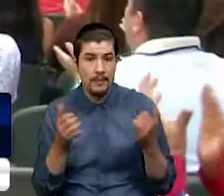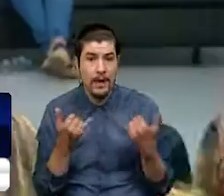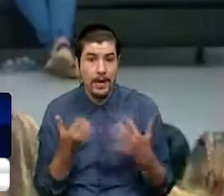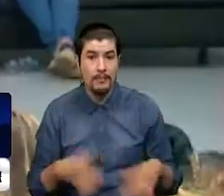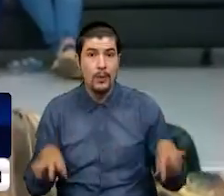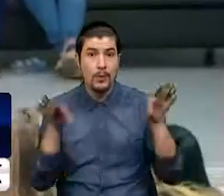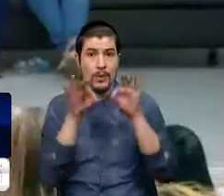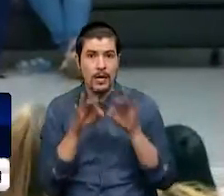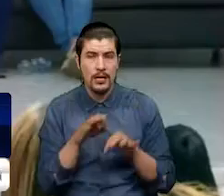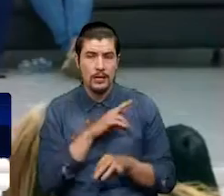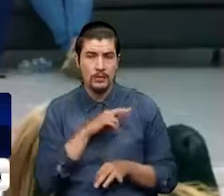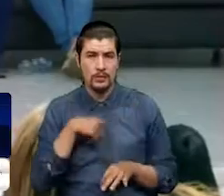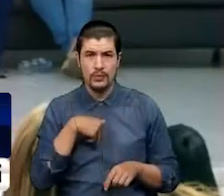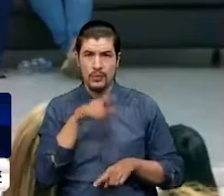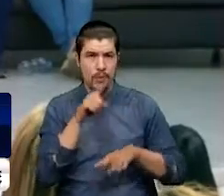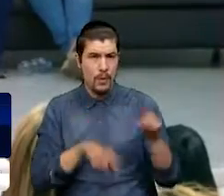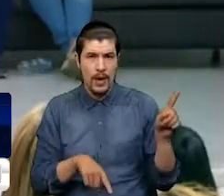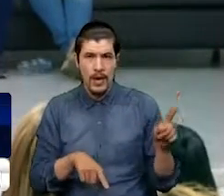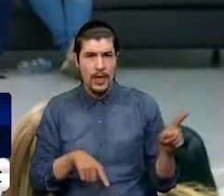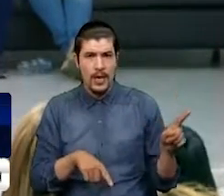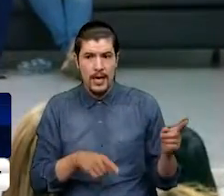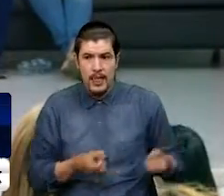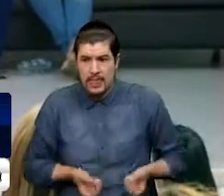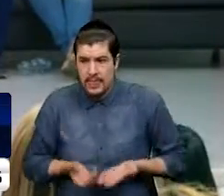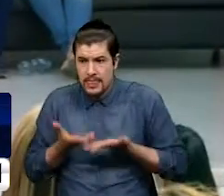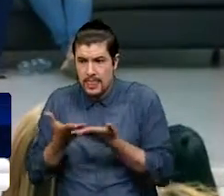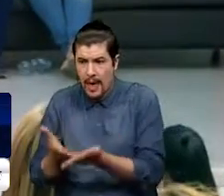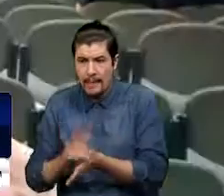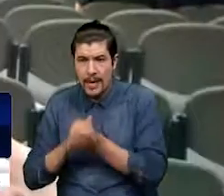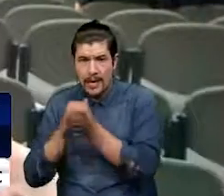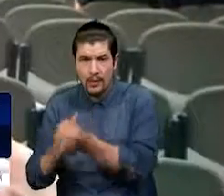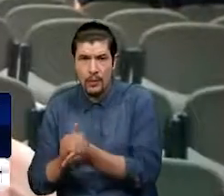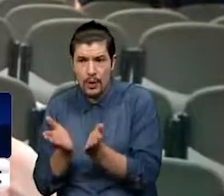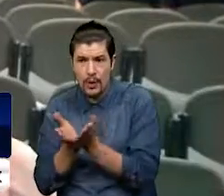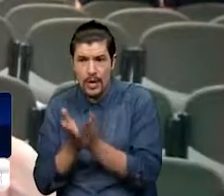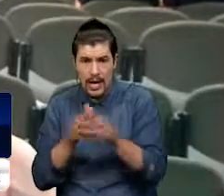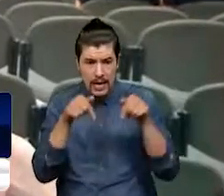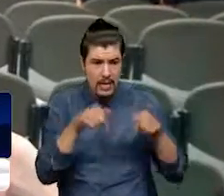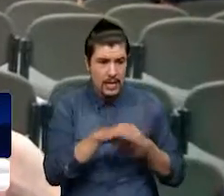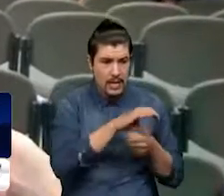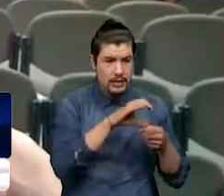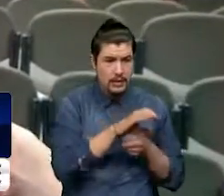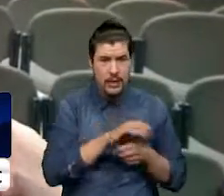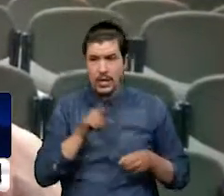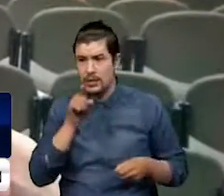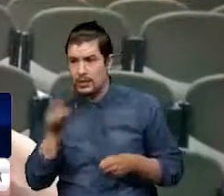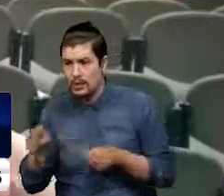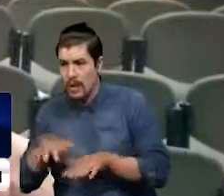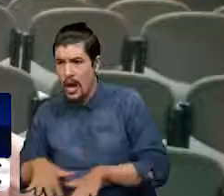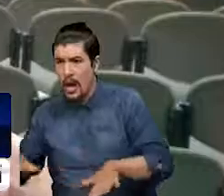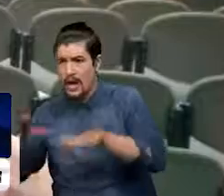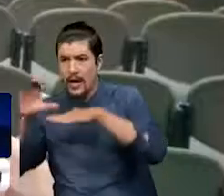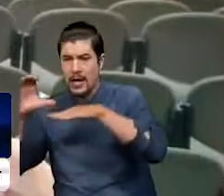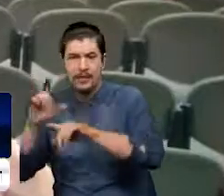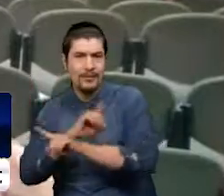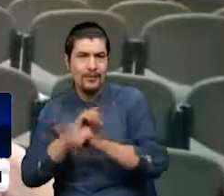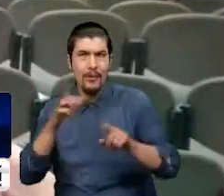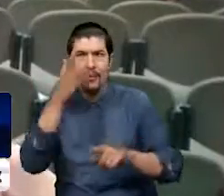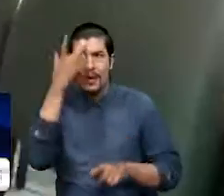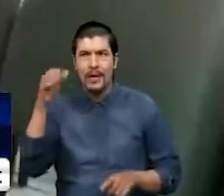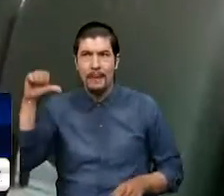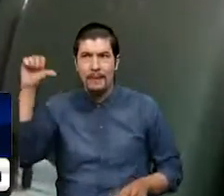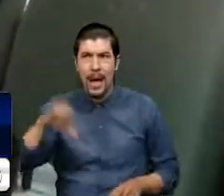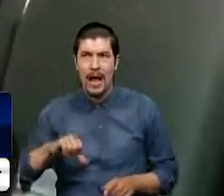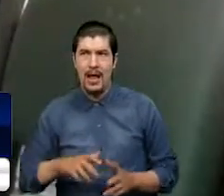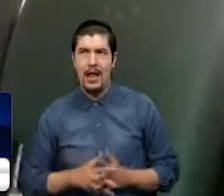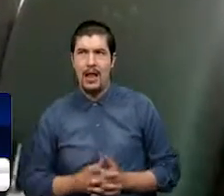transferir no podemos llevar el modelo educativo que se tiene en la ciudad a la ciudadela universitaria del catatumbo porque sería un fracaso total